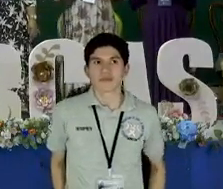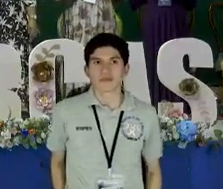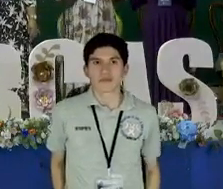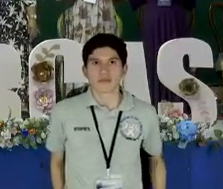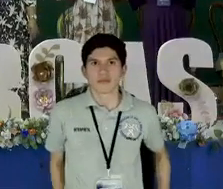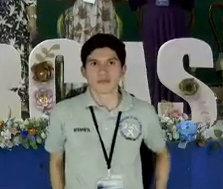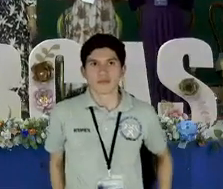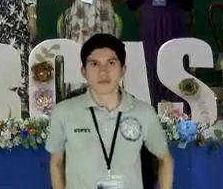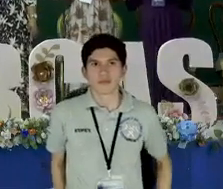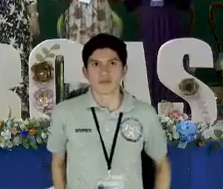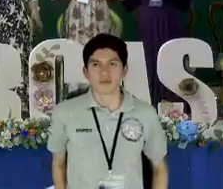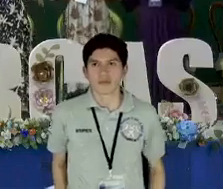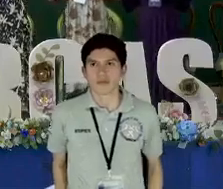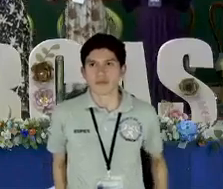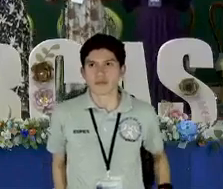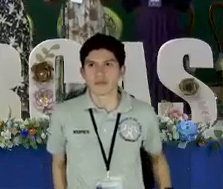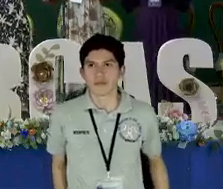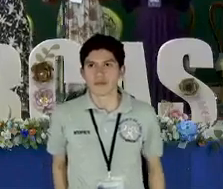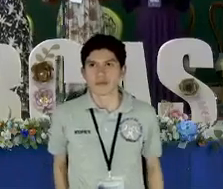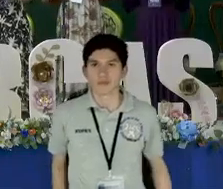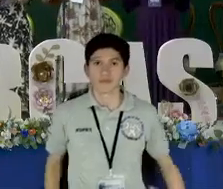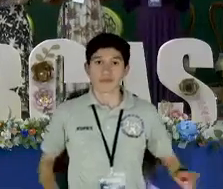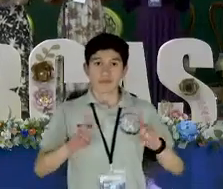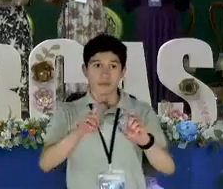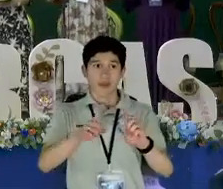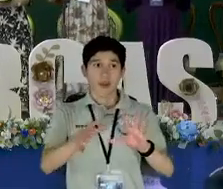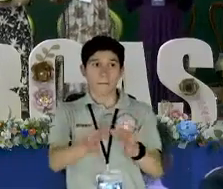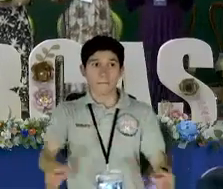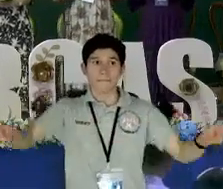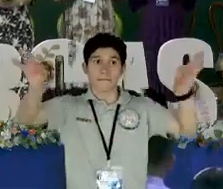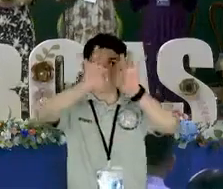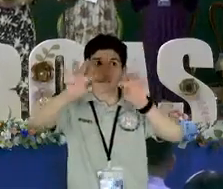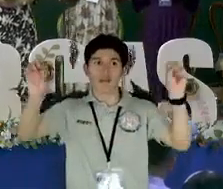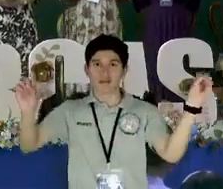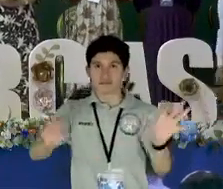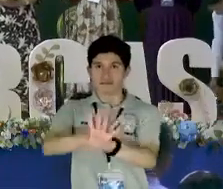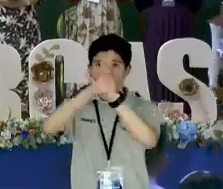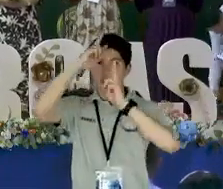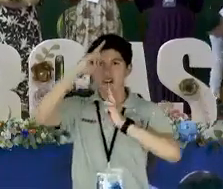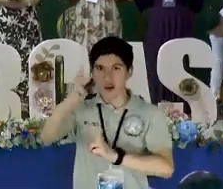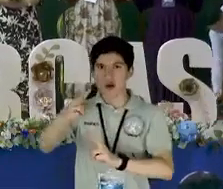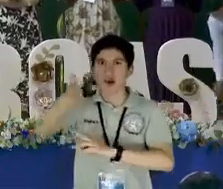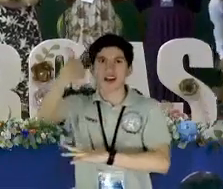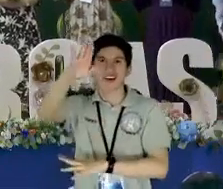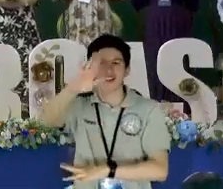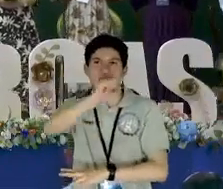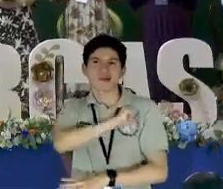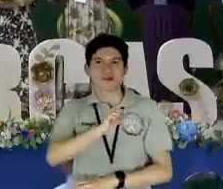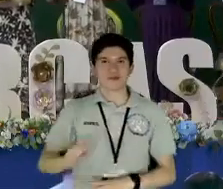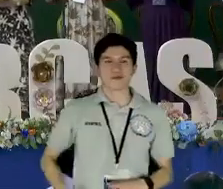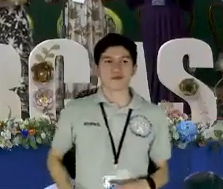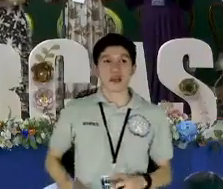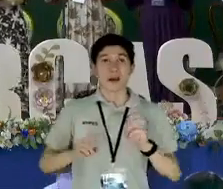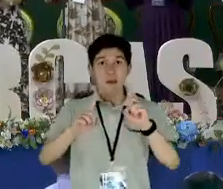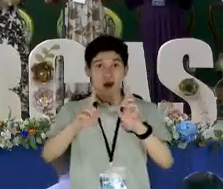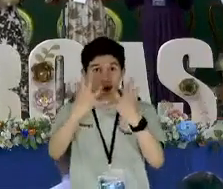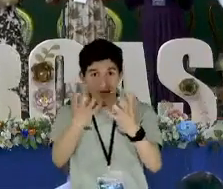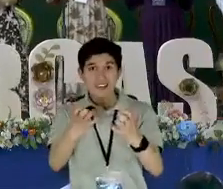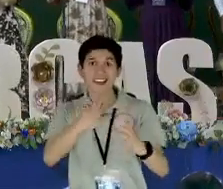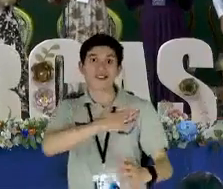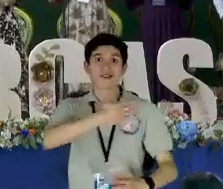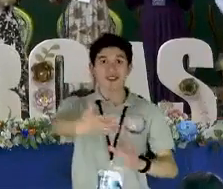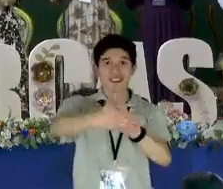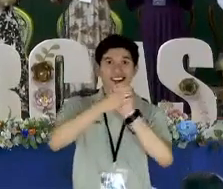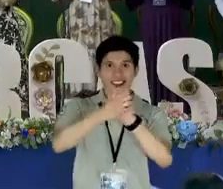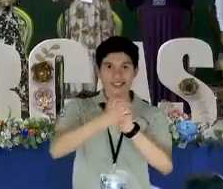¿verdad? Pero quiero de una forma muy bonita y especial saludar de forma cordial, con gratitud y